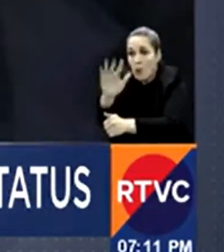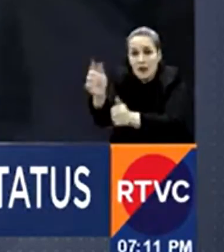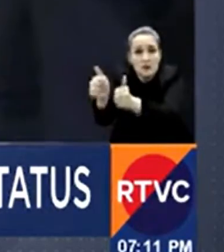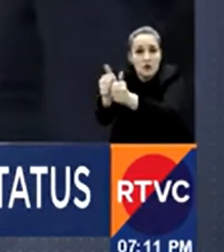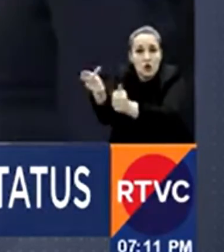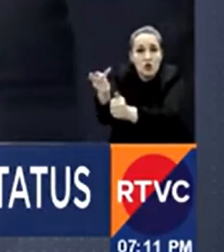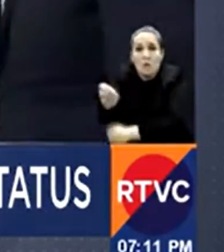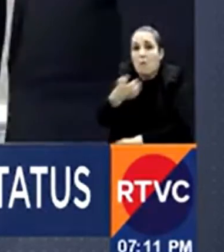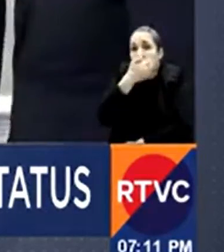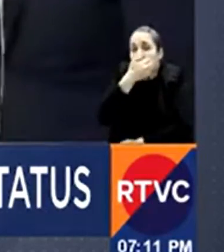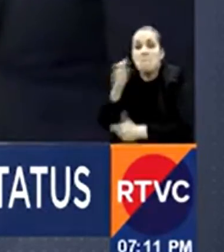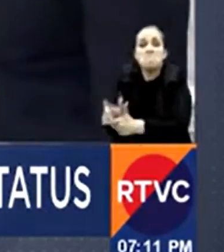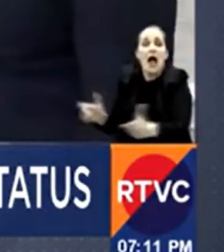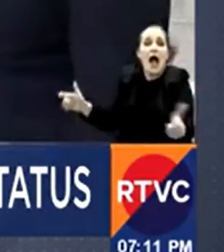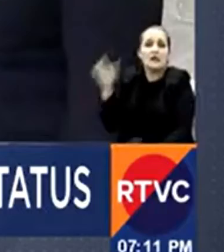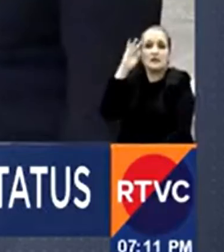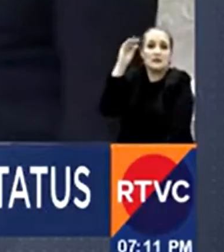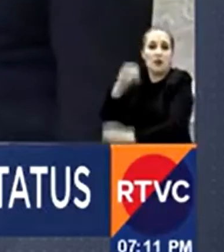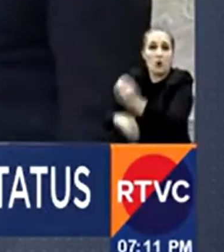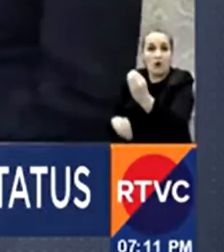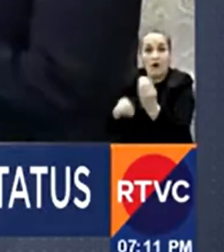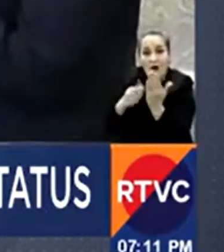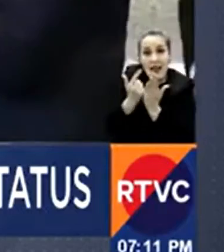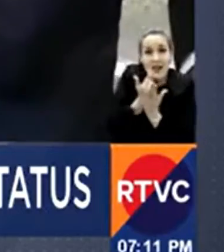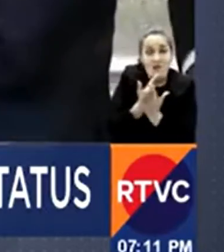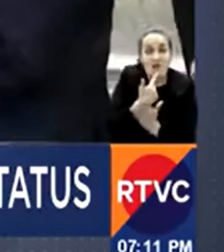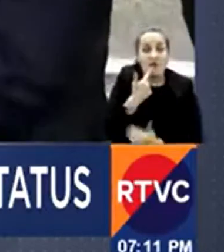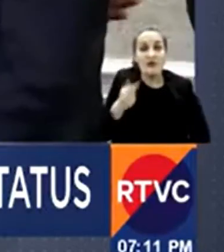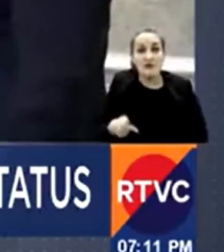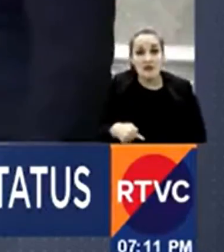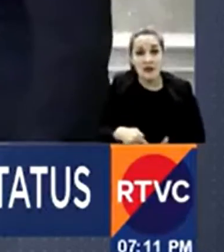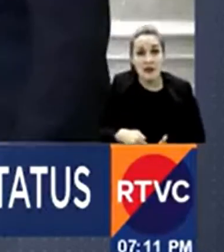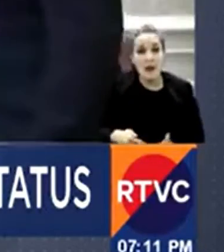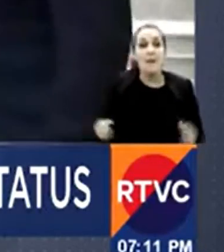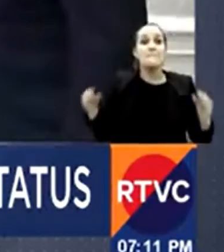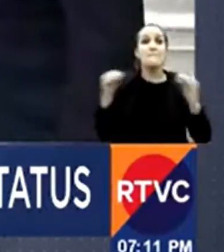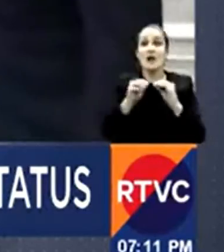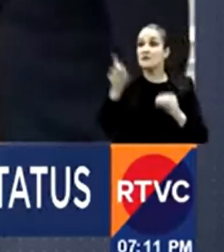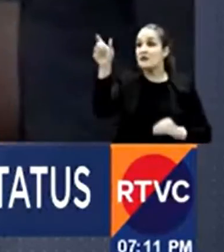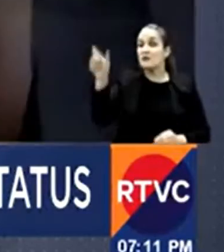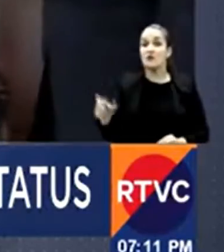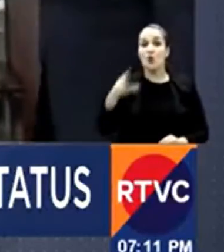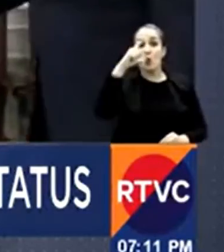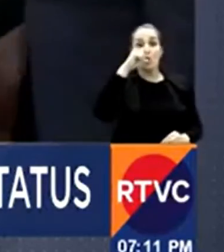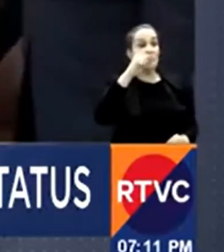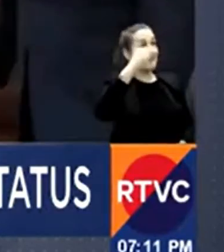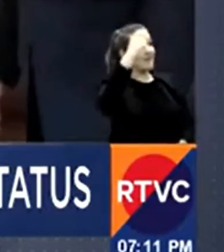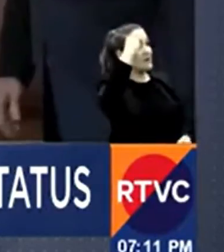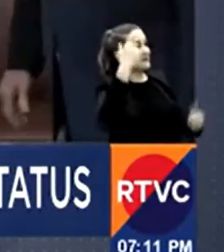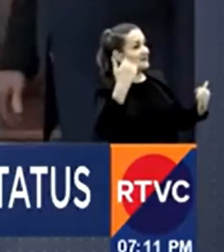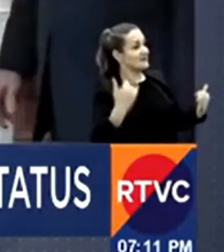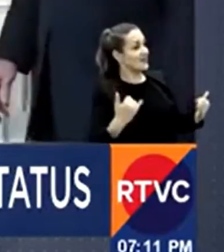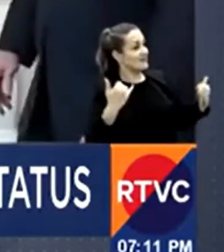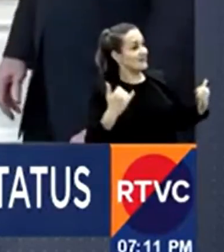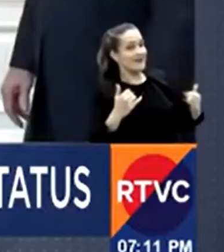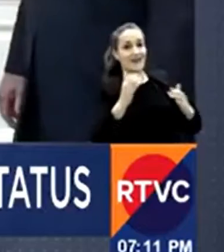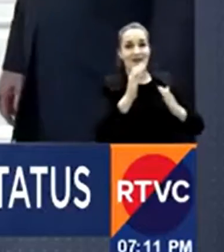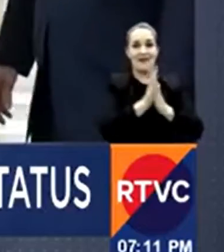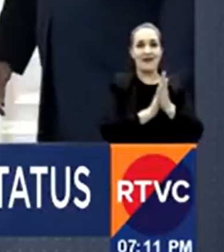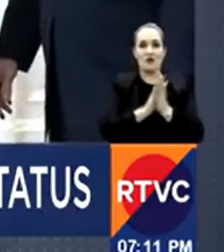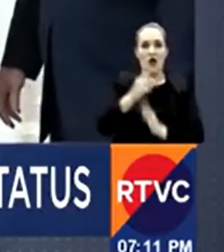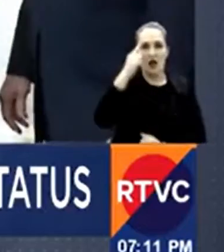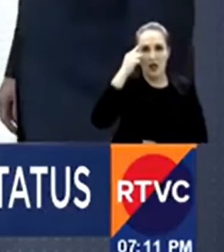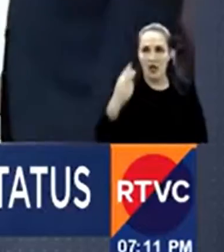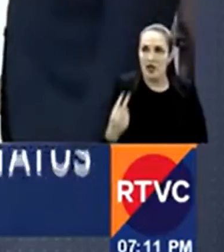dice una cosa sorprendente. Dice, a Putin ya no le interesa el presente, le interesa el